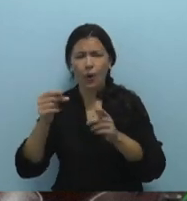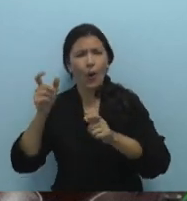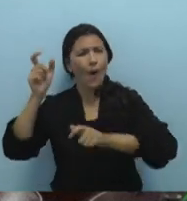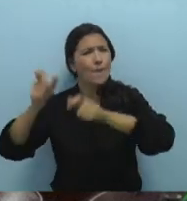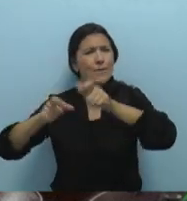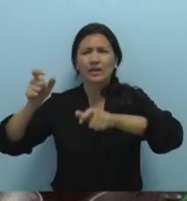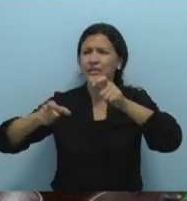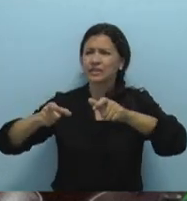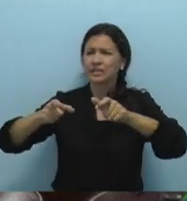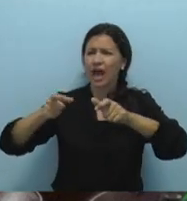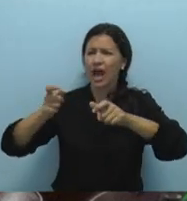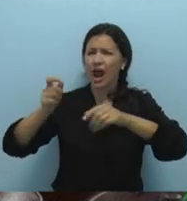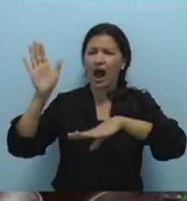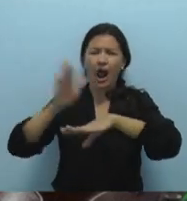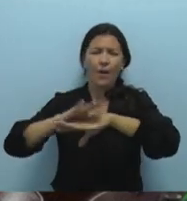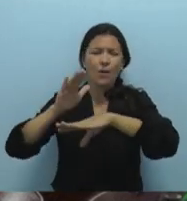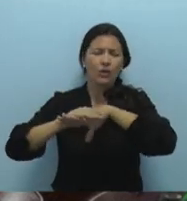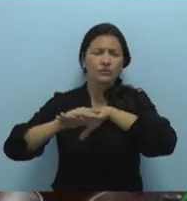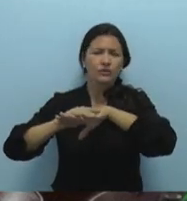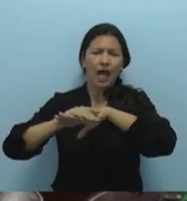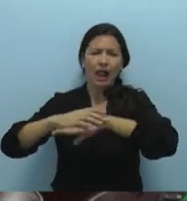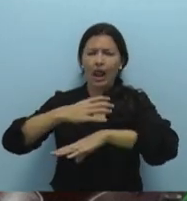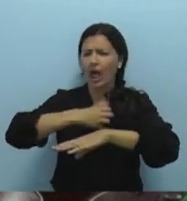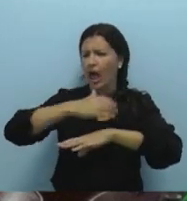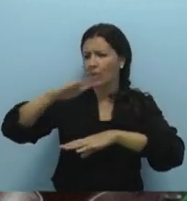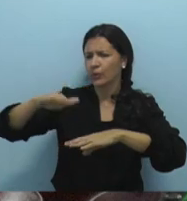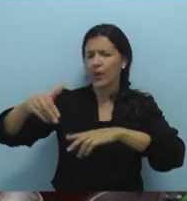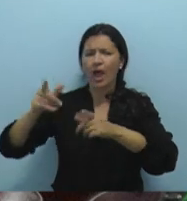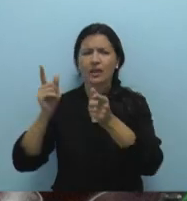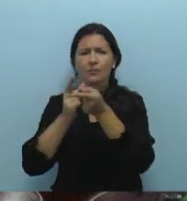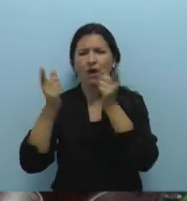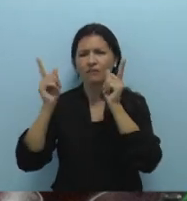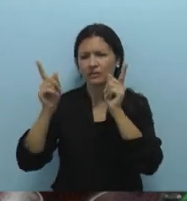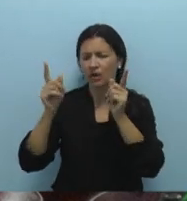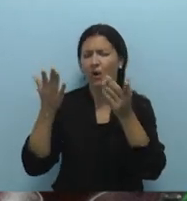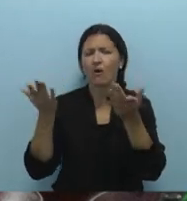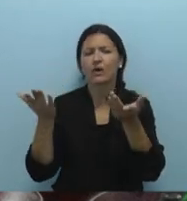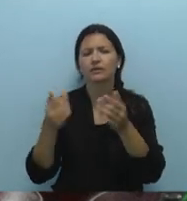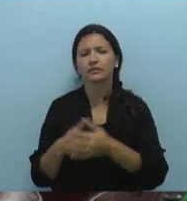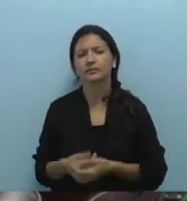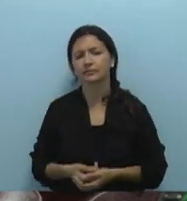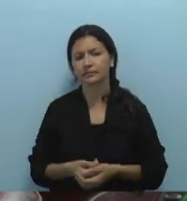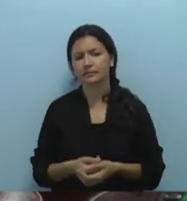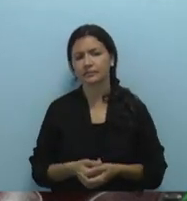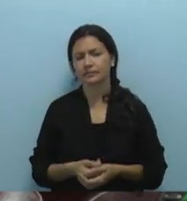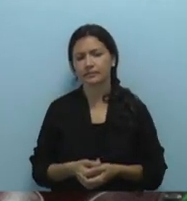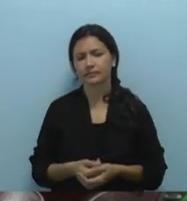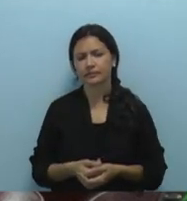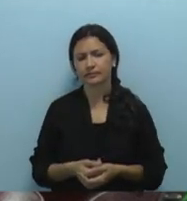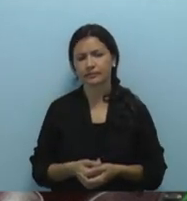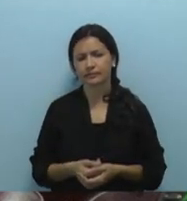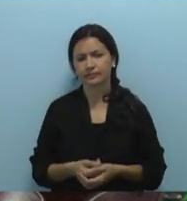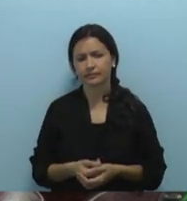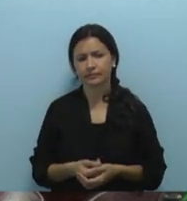son vagos, que los docentes son vagos, en el caso de los universitarios. Y cuando se replica ese tipo